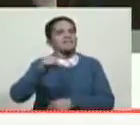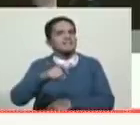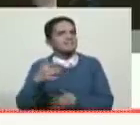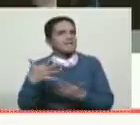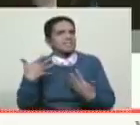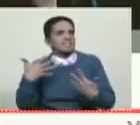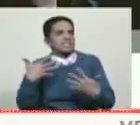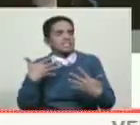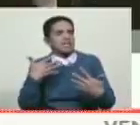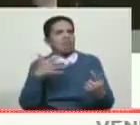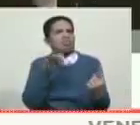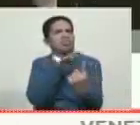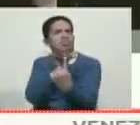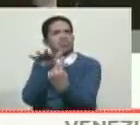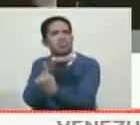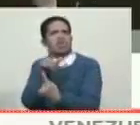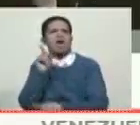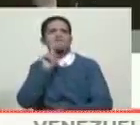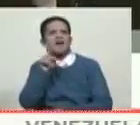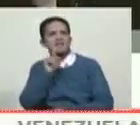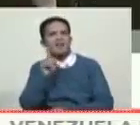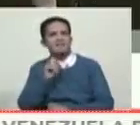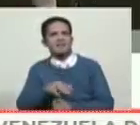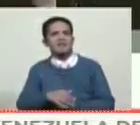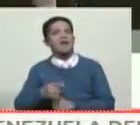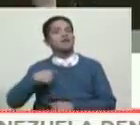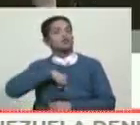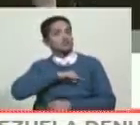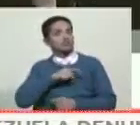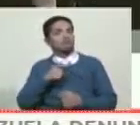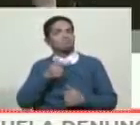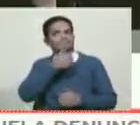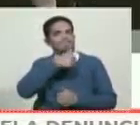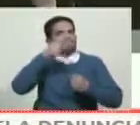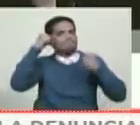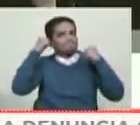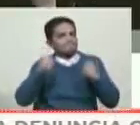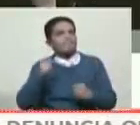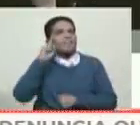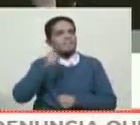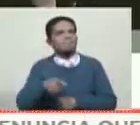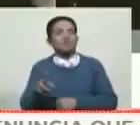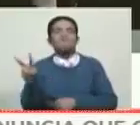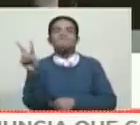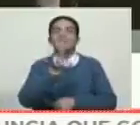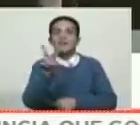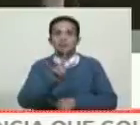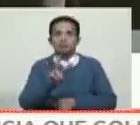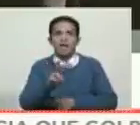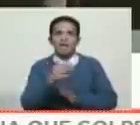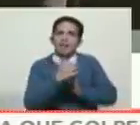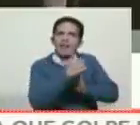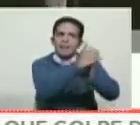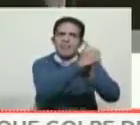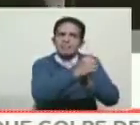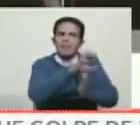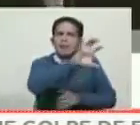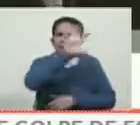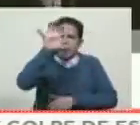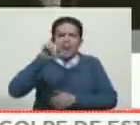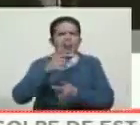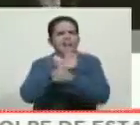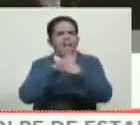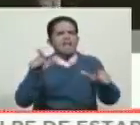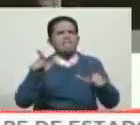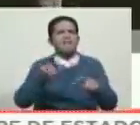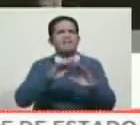eso nosotros hoy estamos obligados a resistir. Venezuela es vanguardia de los pueblos libres del mundo. Y el pueblo de